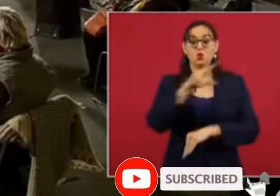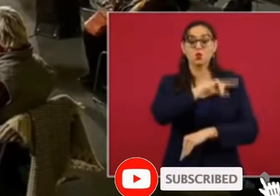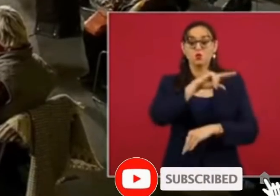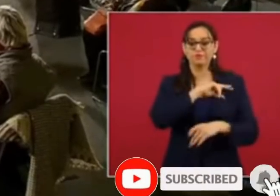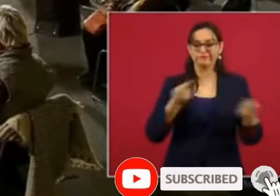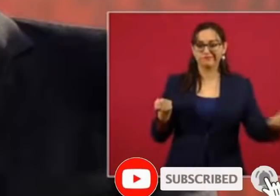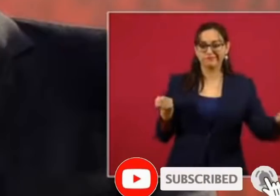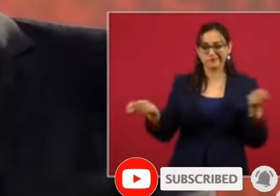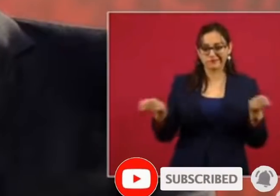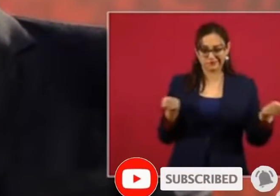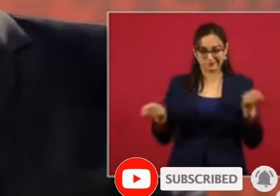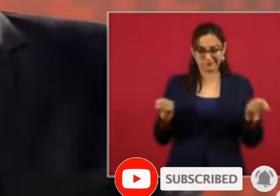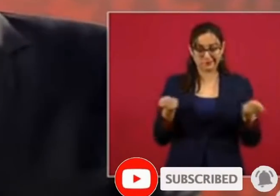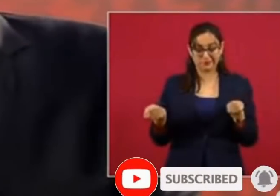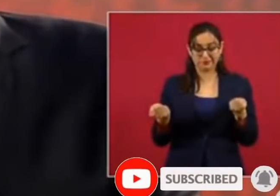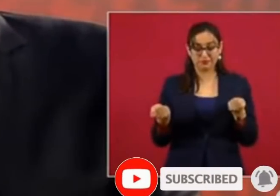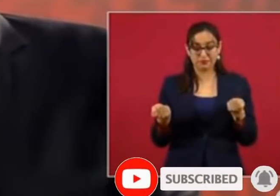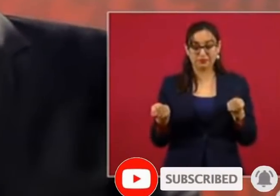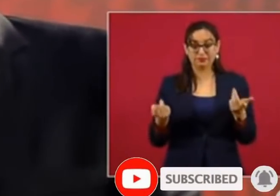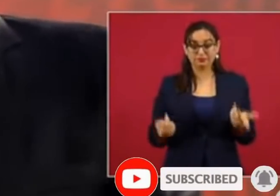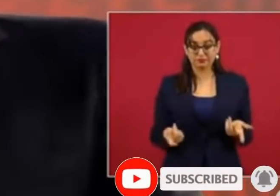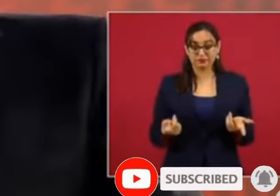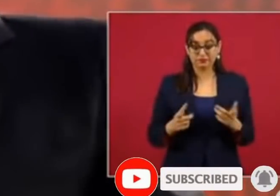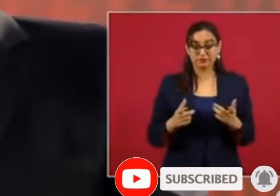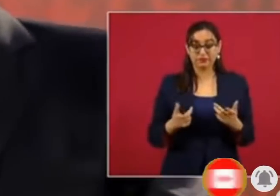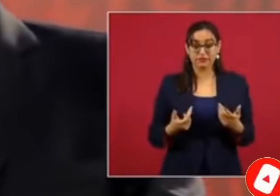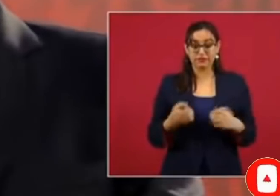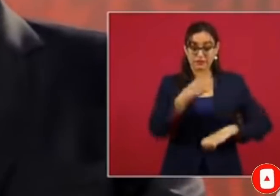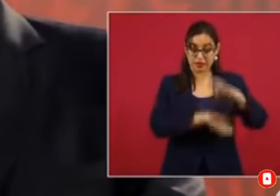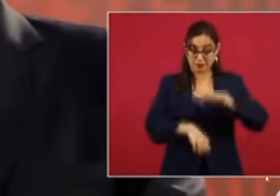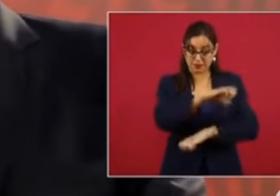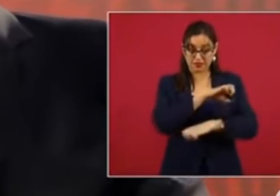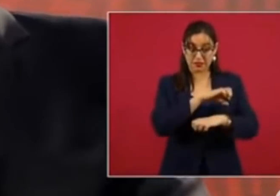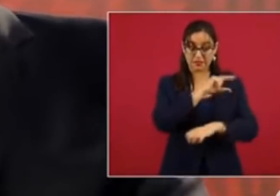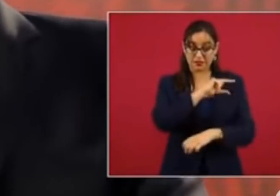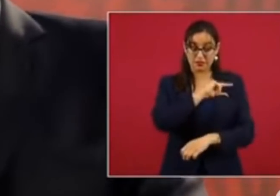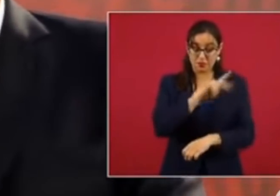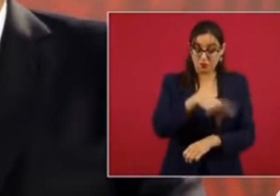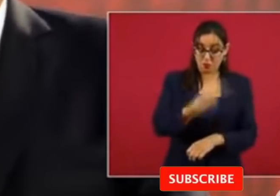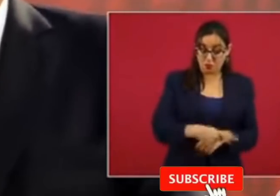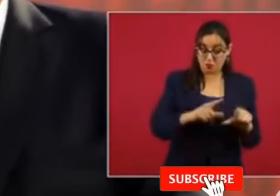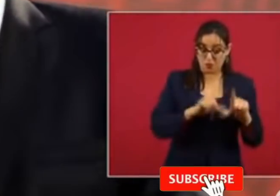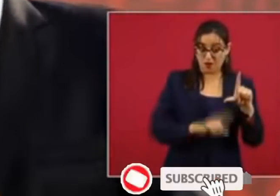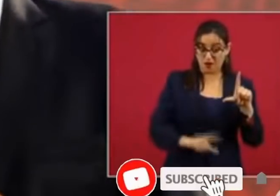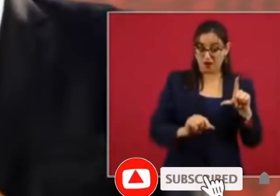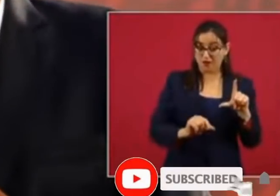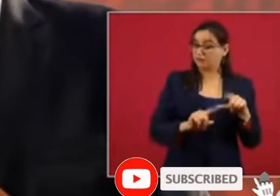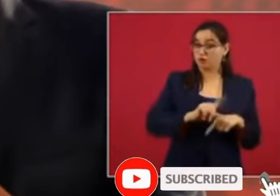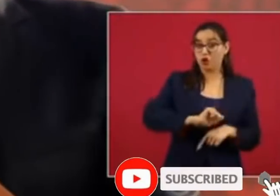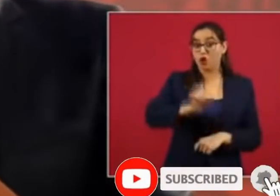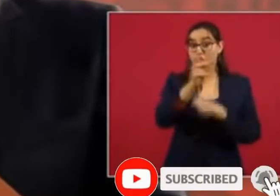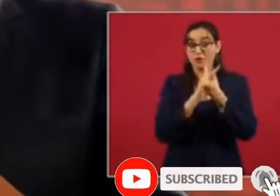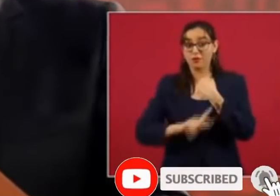particulares, no solo nacionales, las empresas extranjeras, en especial las españolas,